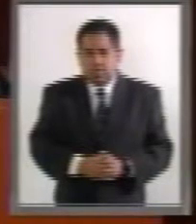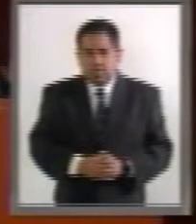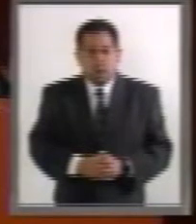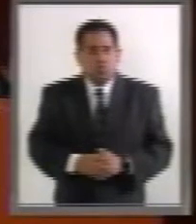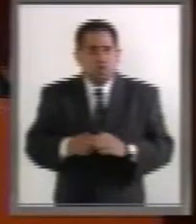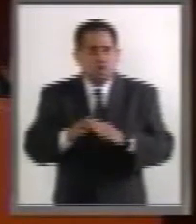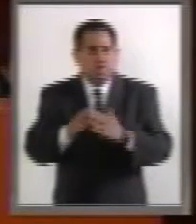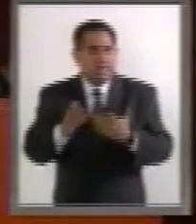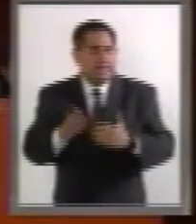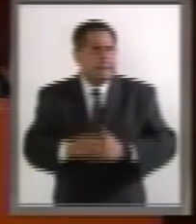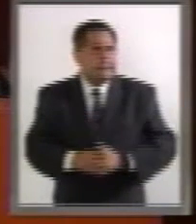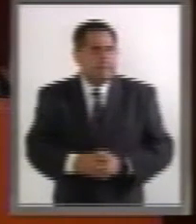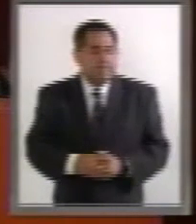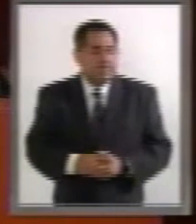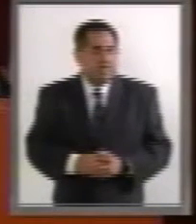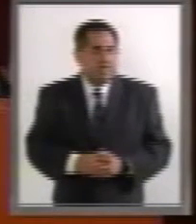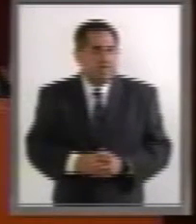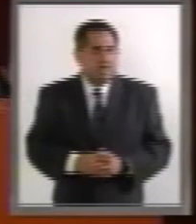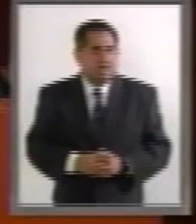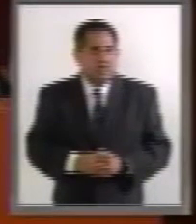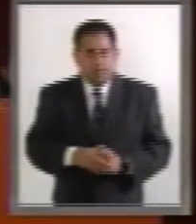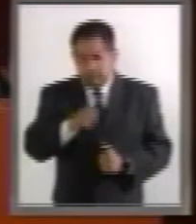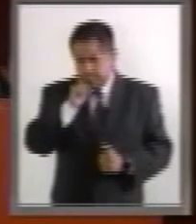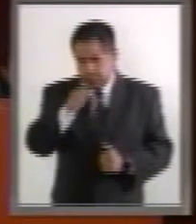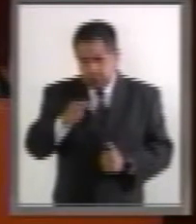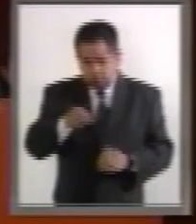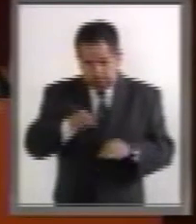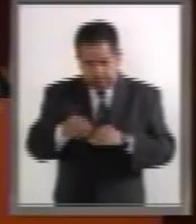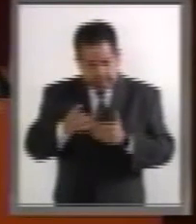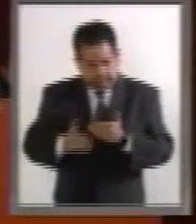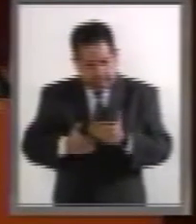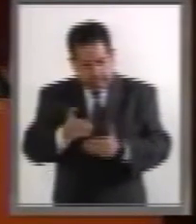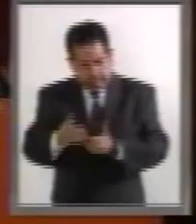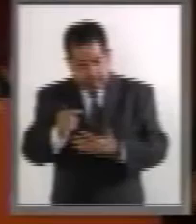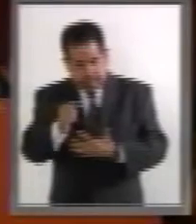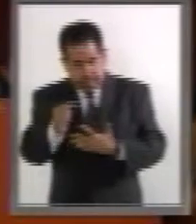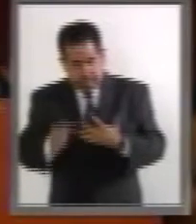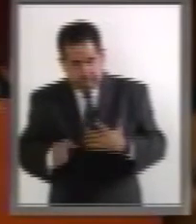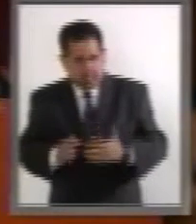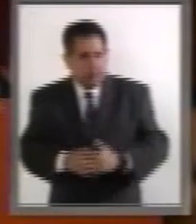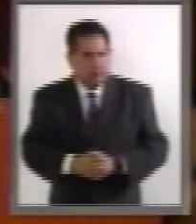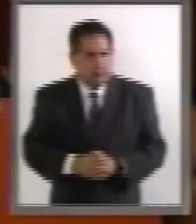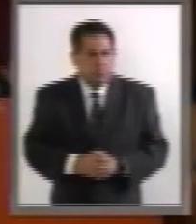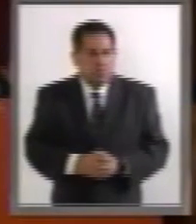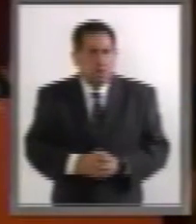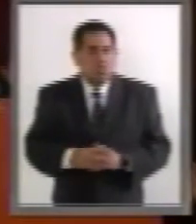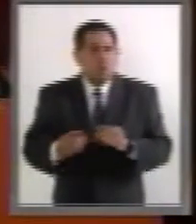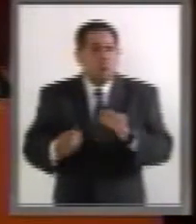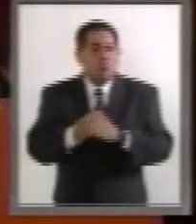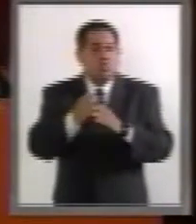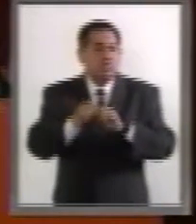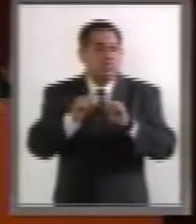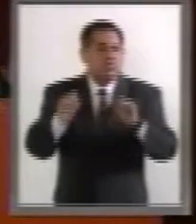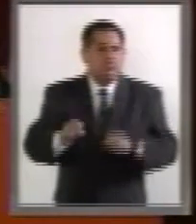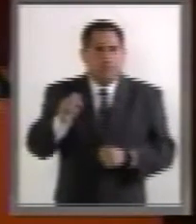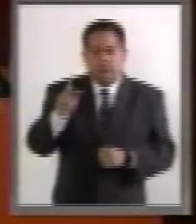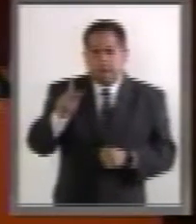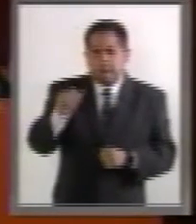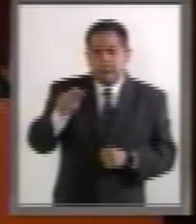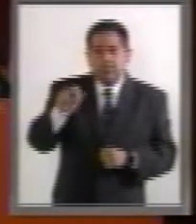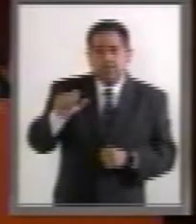seguir trabajando en esta dinámica que deriva de la entrada en vigor del nuevo sistema de justicia